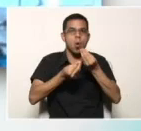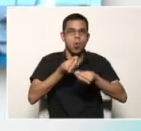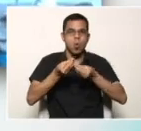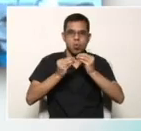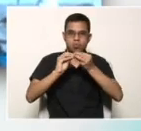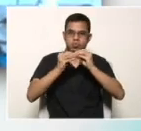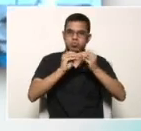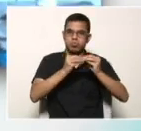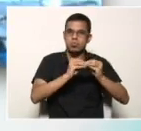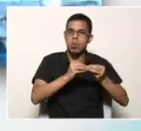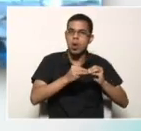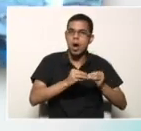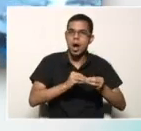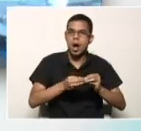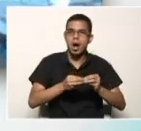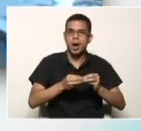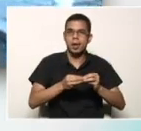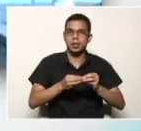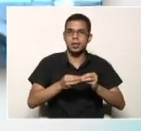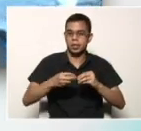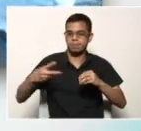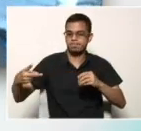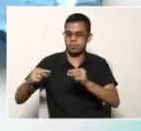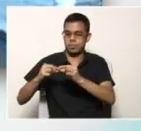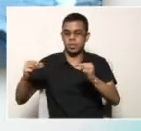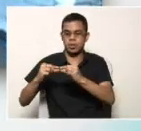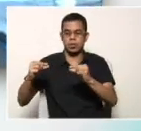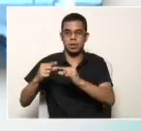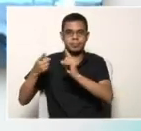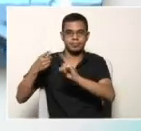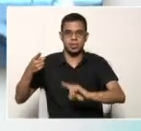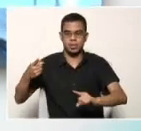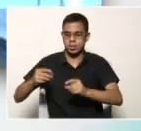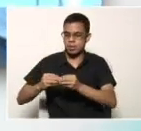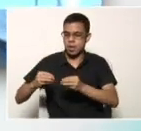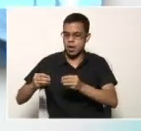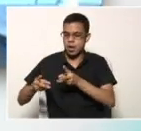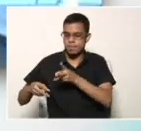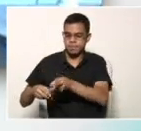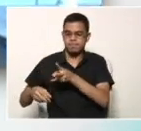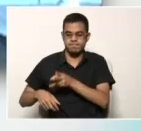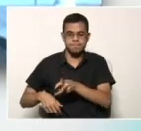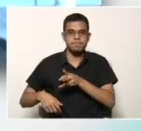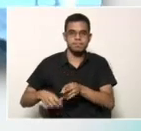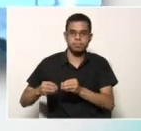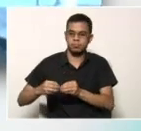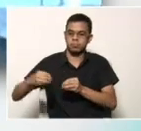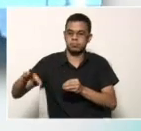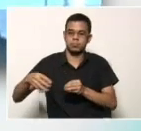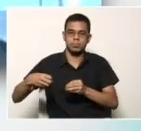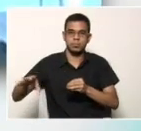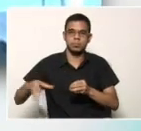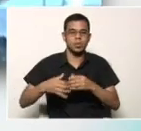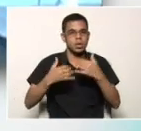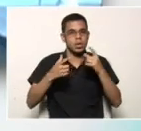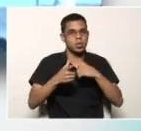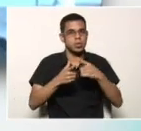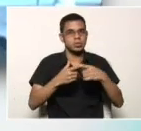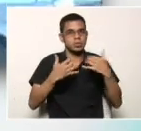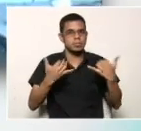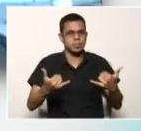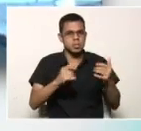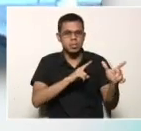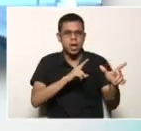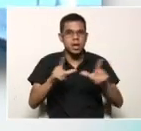voy a desprender, voy a quitar los cables de alimentación de la tarjeta, voy a cortarlos, ¿ok? Y una vez que los corte, los voy